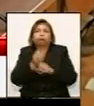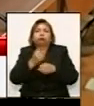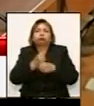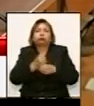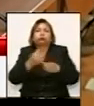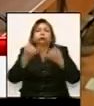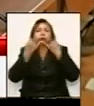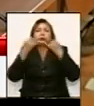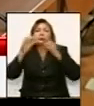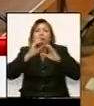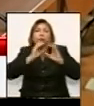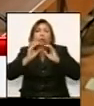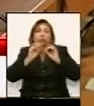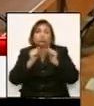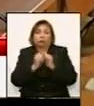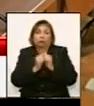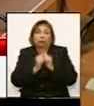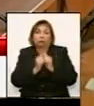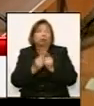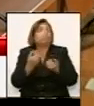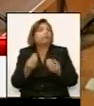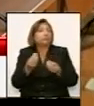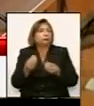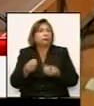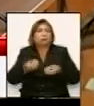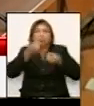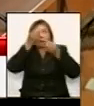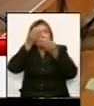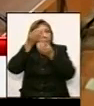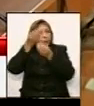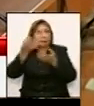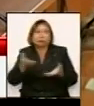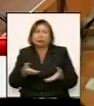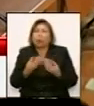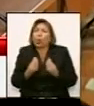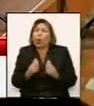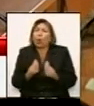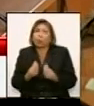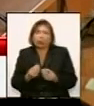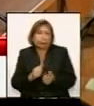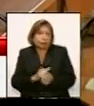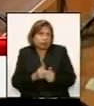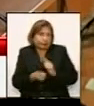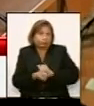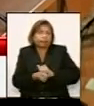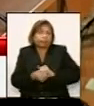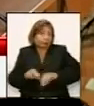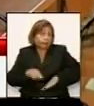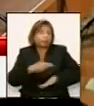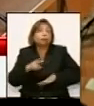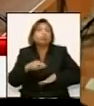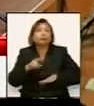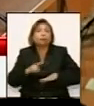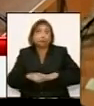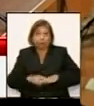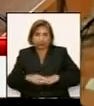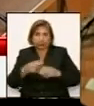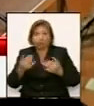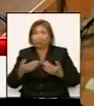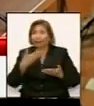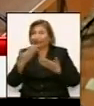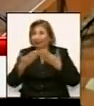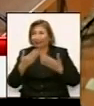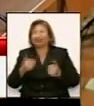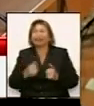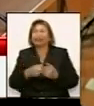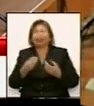y de la comunicación, que hace que la violencia pueda amplificarse, pueda cambiar en naturaleza. Entonces ahora les vamos a contar un poco más cuáles